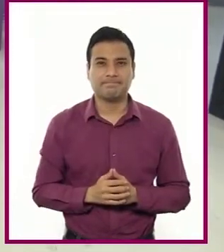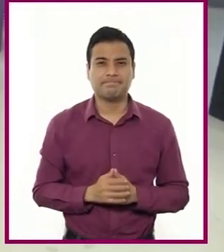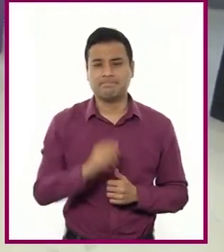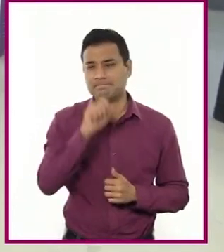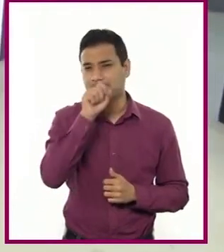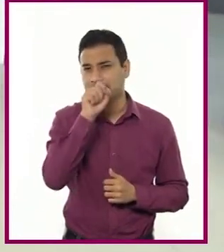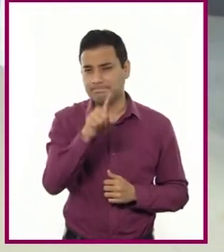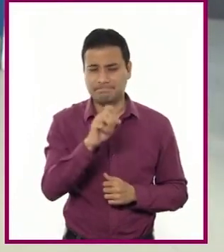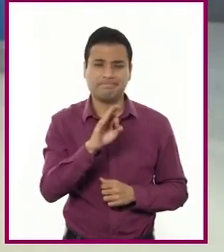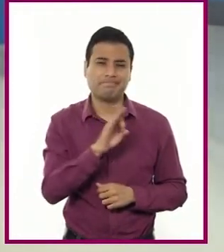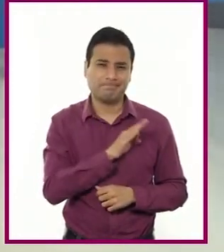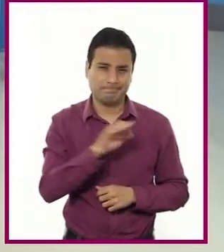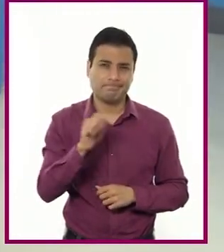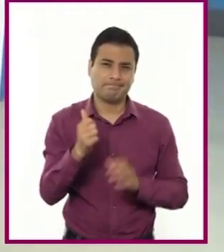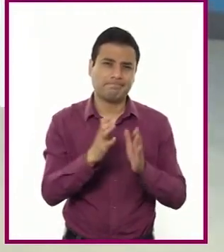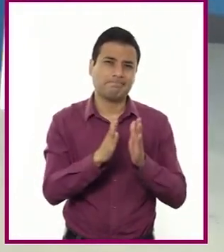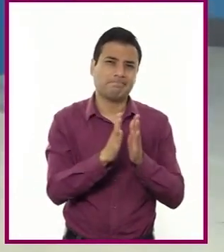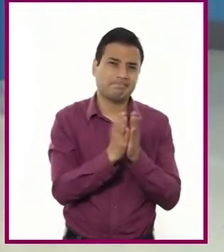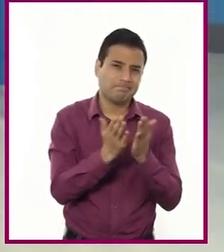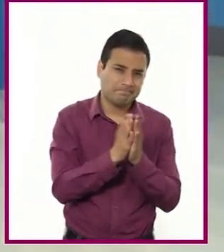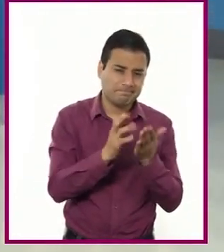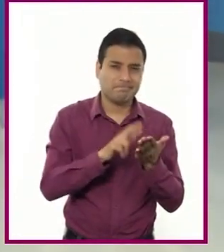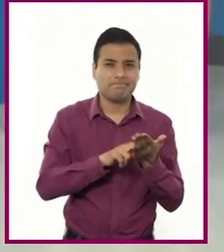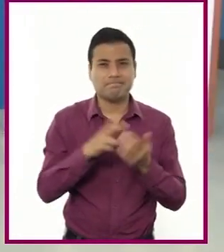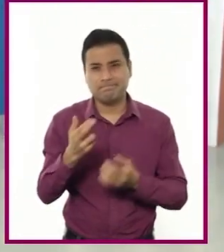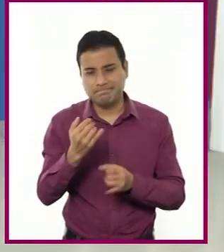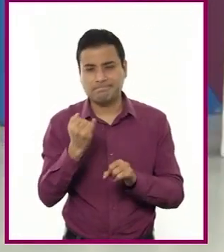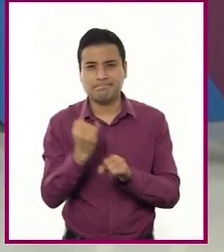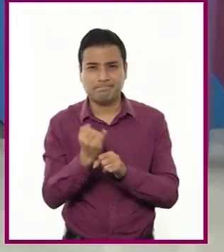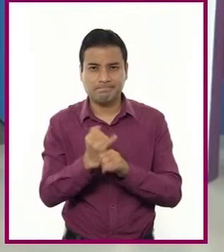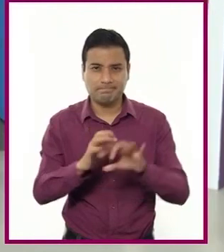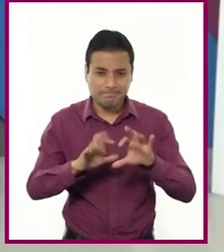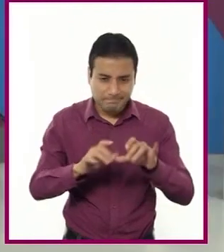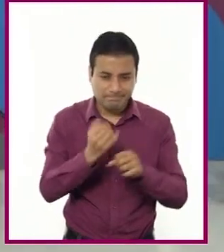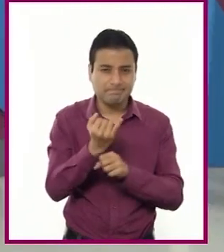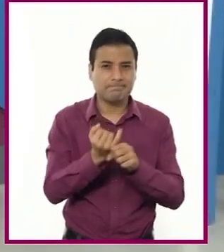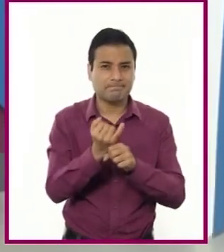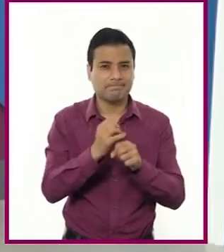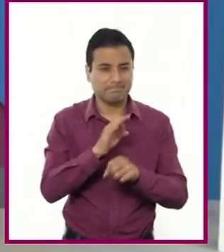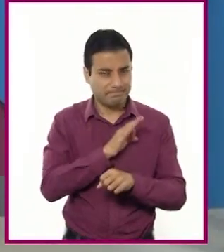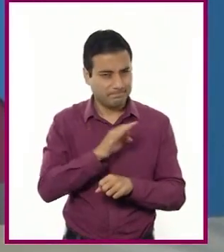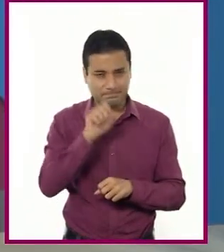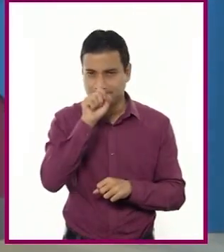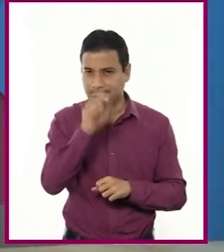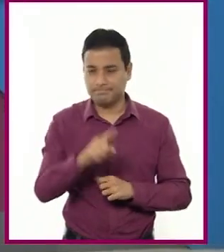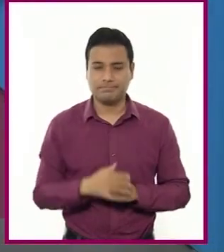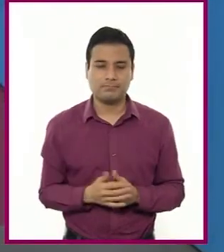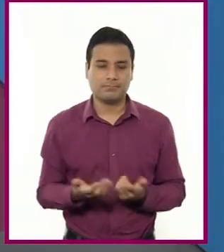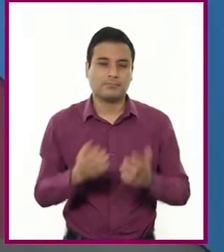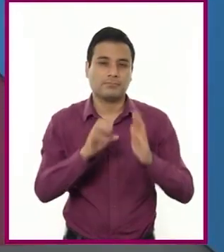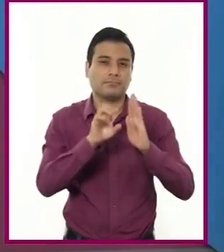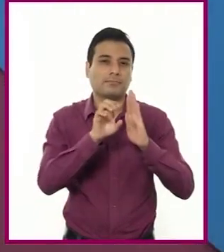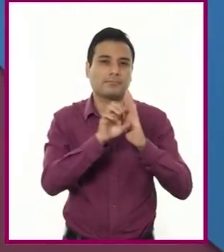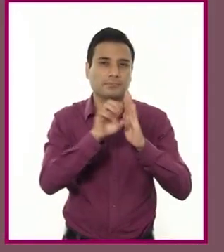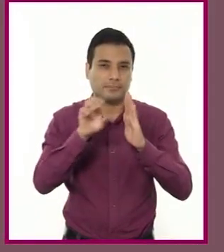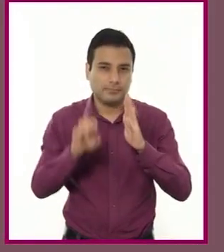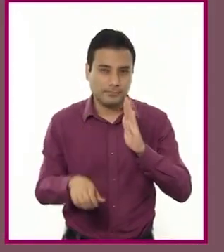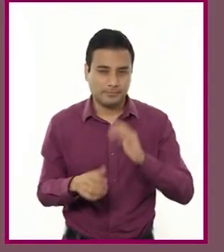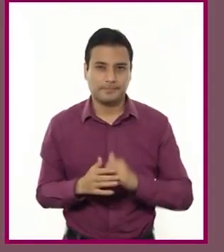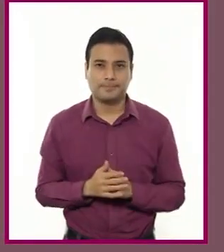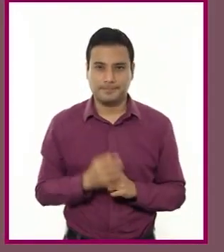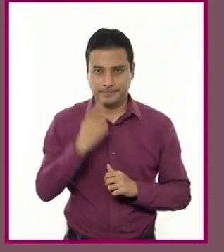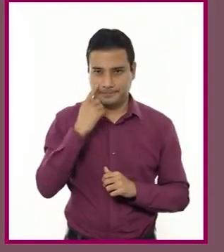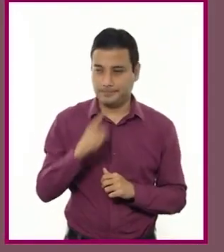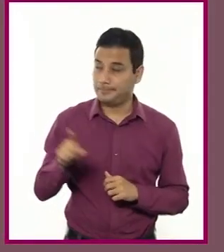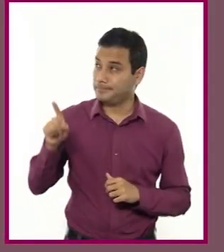pueden consultar otras fuentes bibliográficas, digitales y audiovisuales que tengan a la mano. Por ejemplo, pueden acceder al